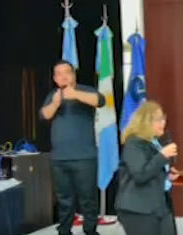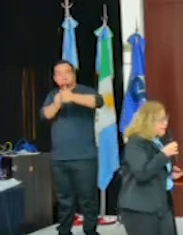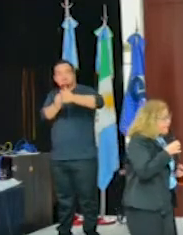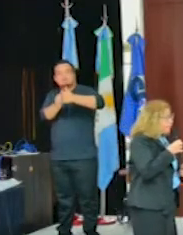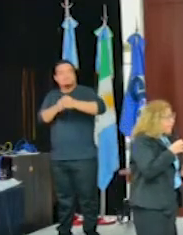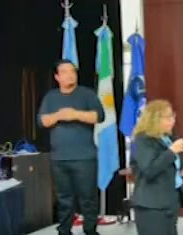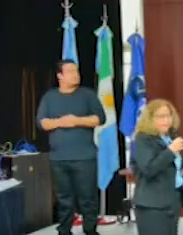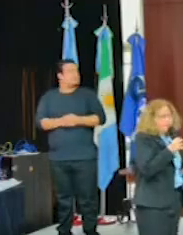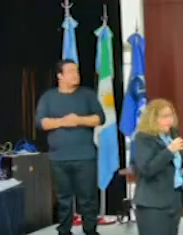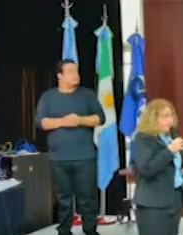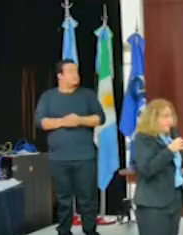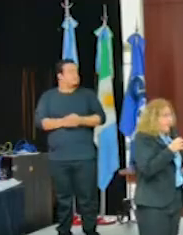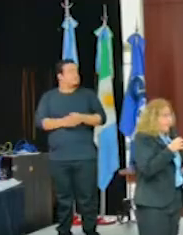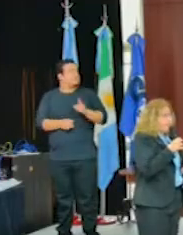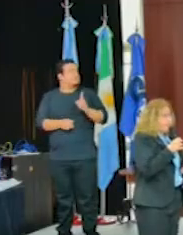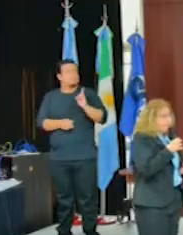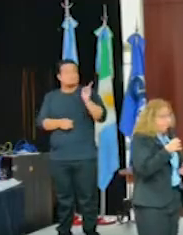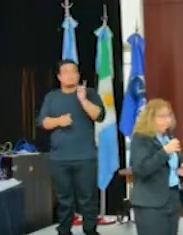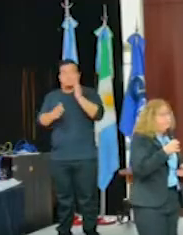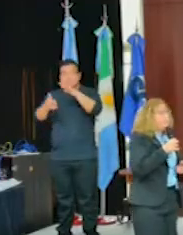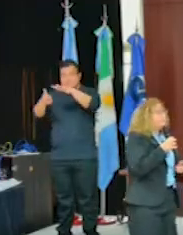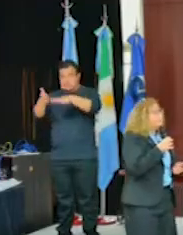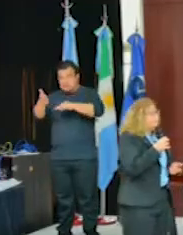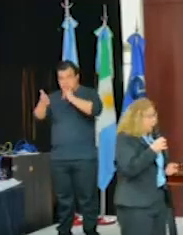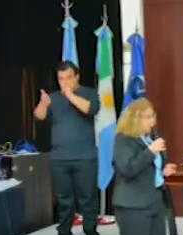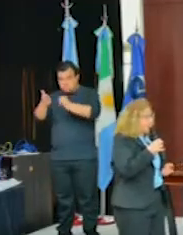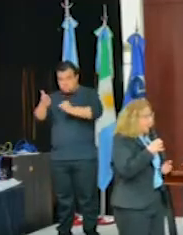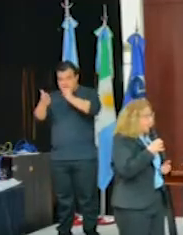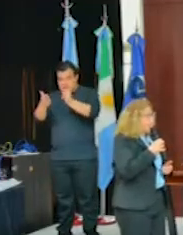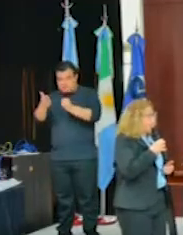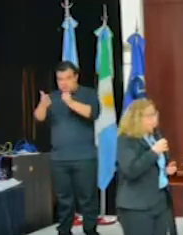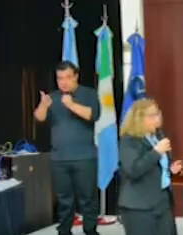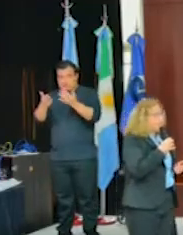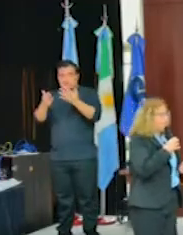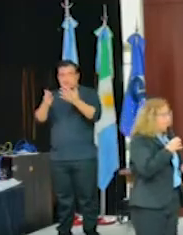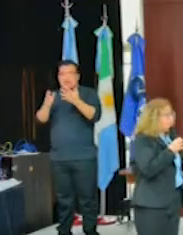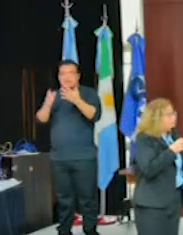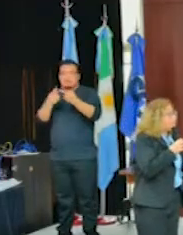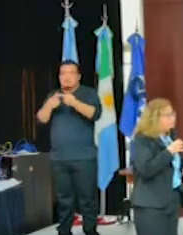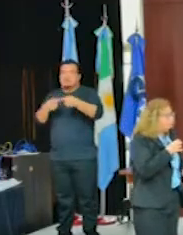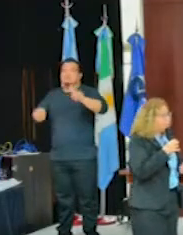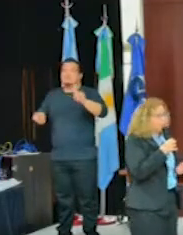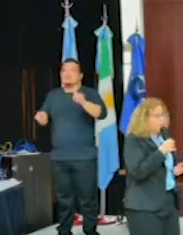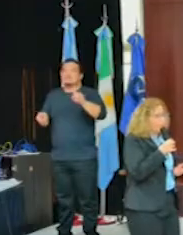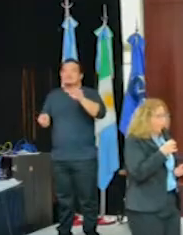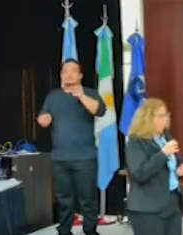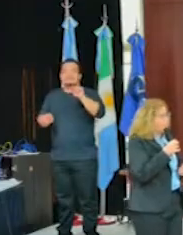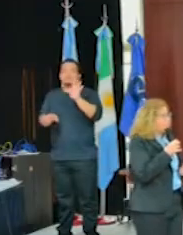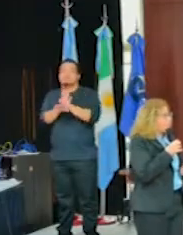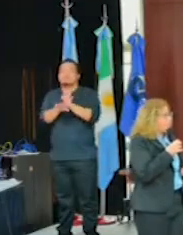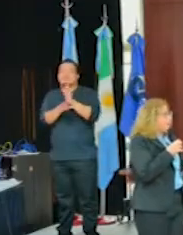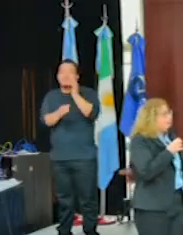La narrativa es invisible a la biología. Se visibiliza en la biografía, convirtiéndose hacia el caso en una historia de